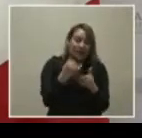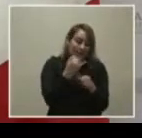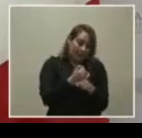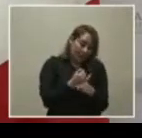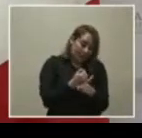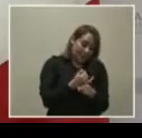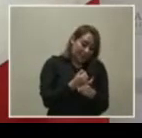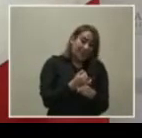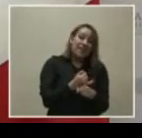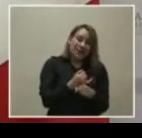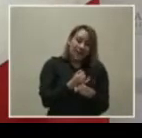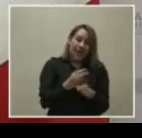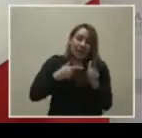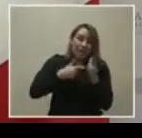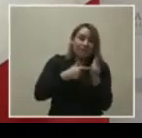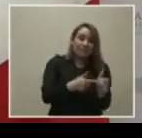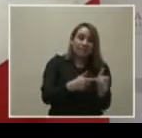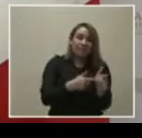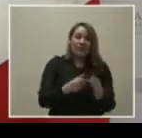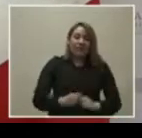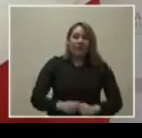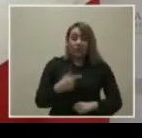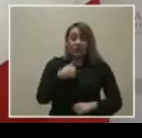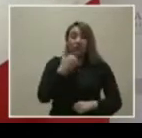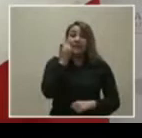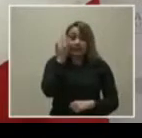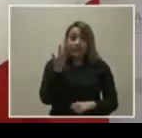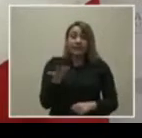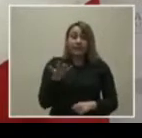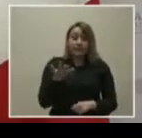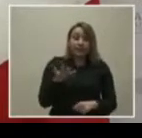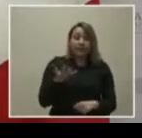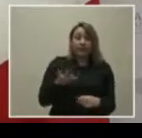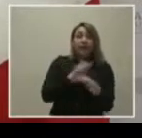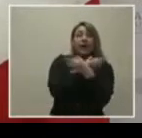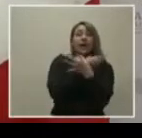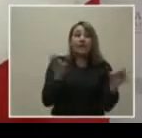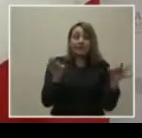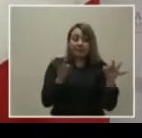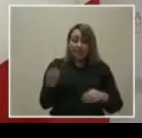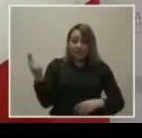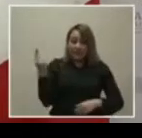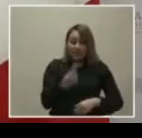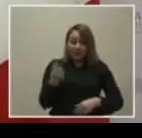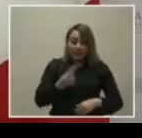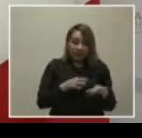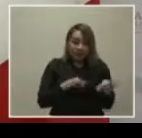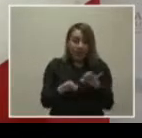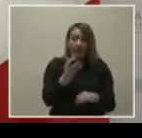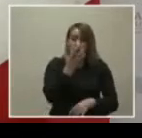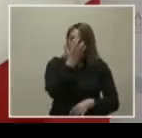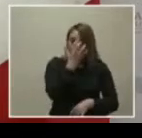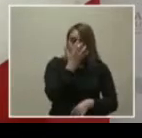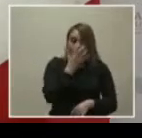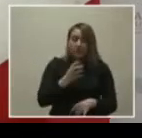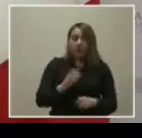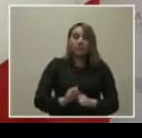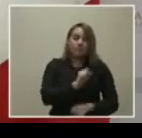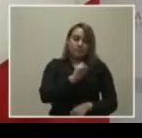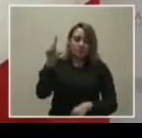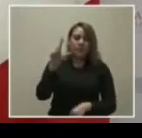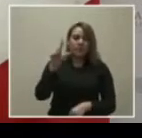tengan que agotar. Digo, sí quisiera hacer mucho hincapié en que debemos partir con un trabajo serio, con un trabajo técnico y con un